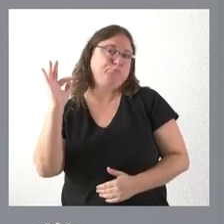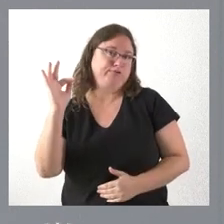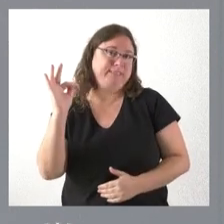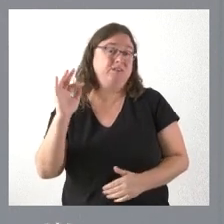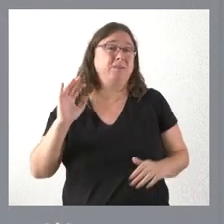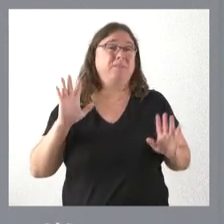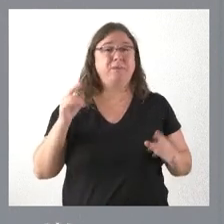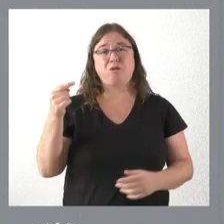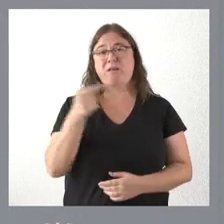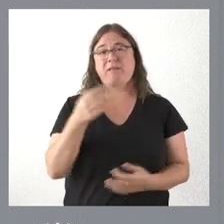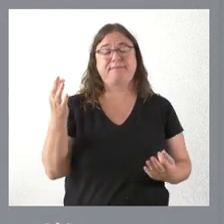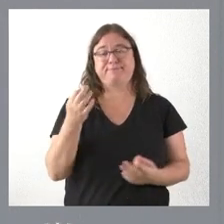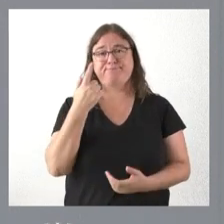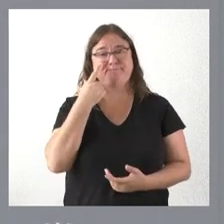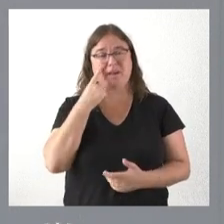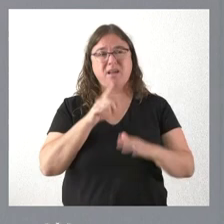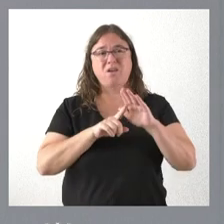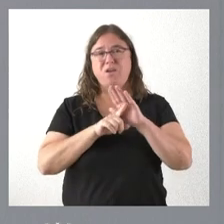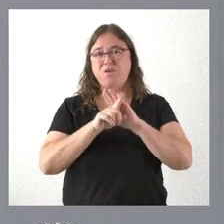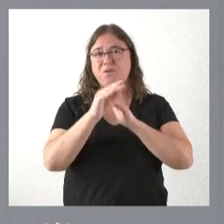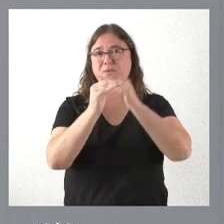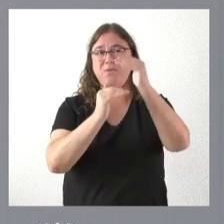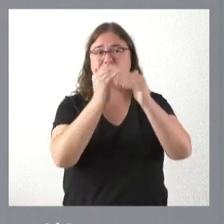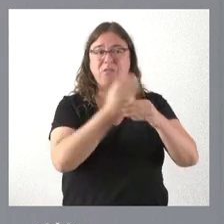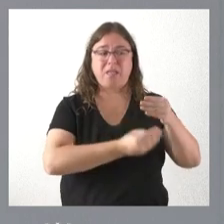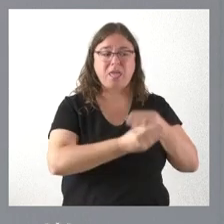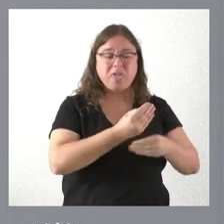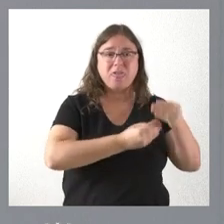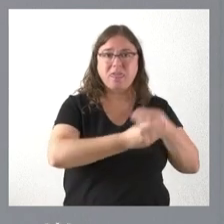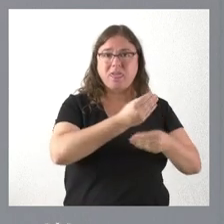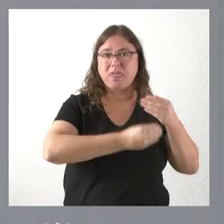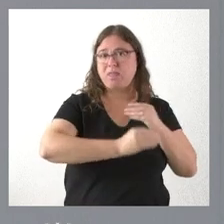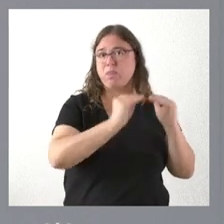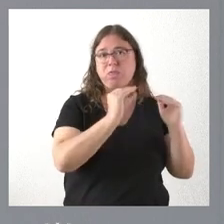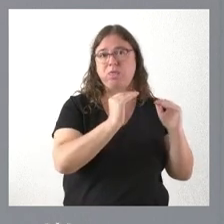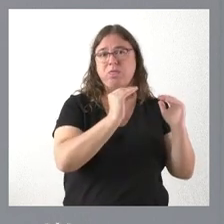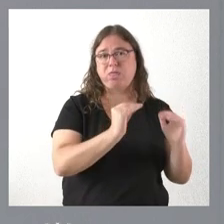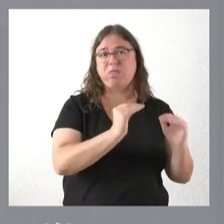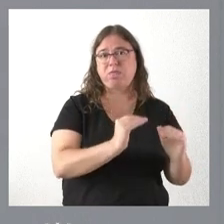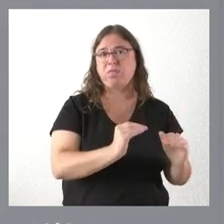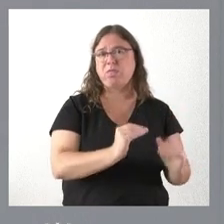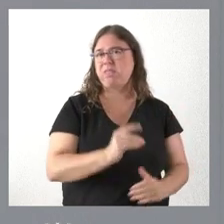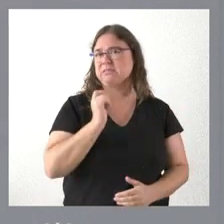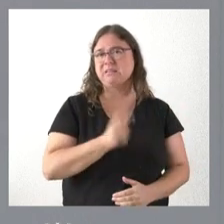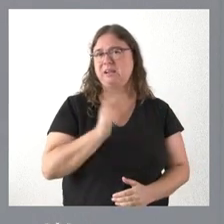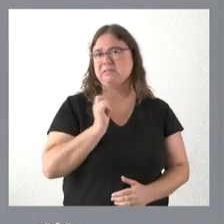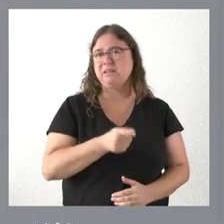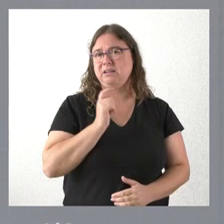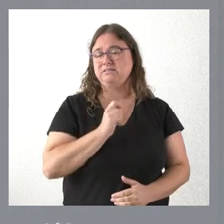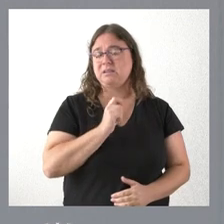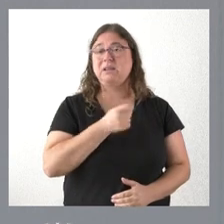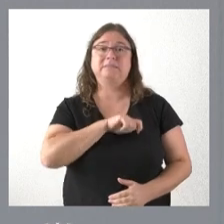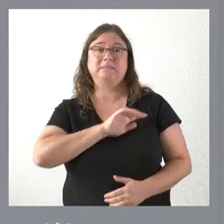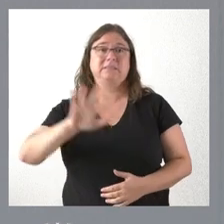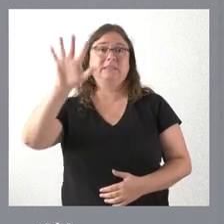embargo es negativo ver la evolución el número de que viene reduciéndose de forma continuada tanto en el conjunto